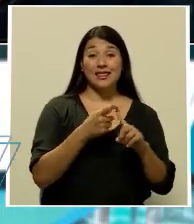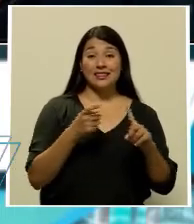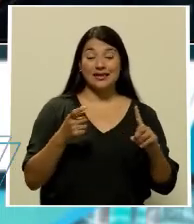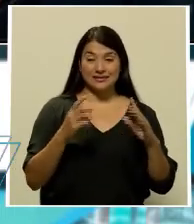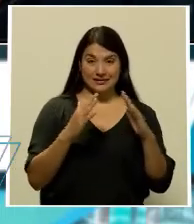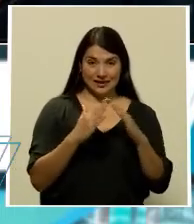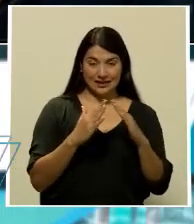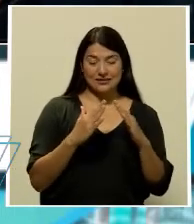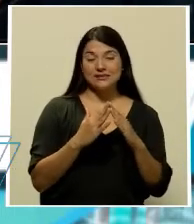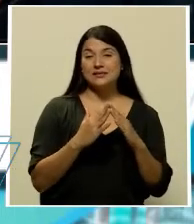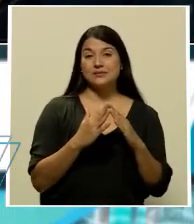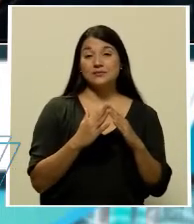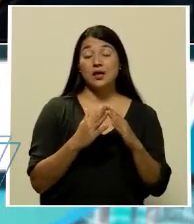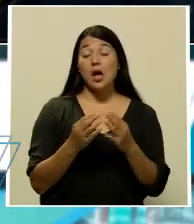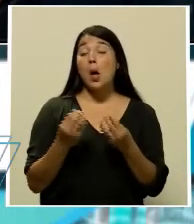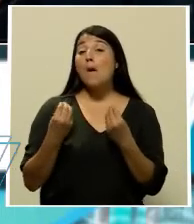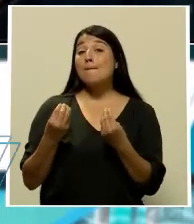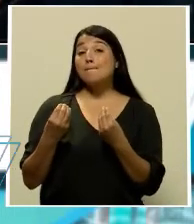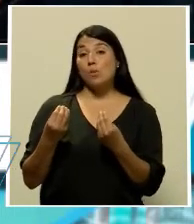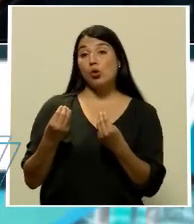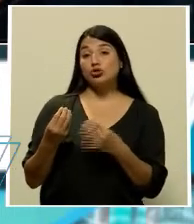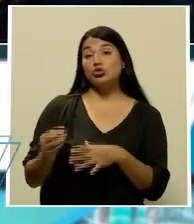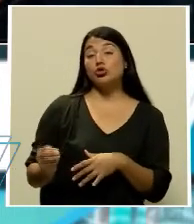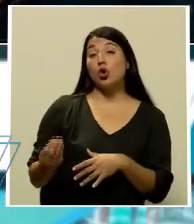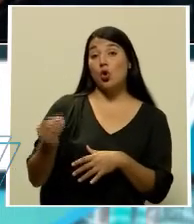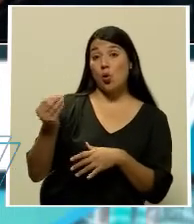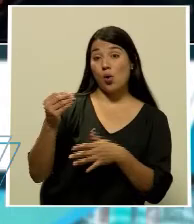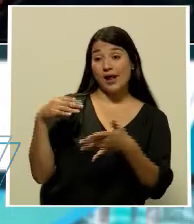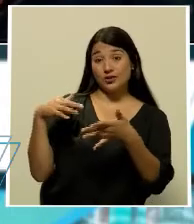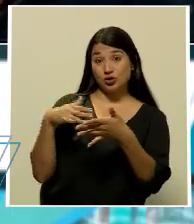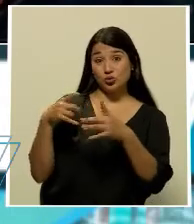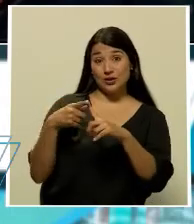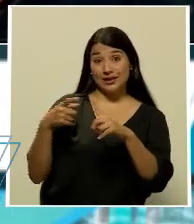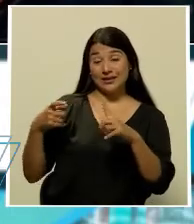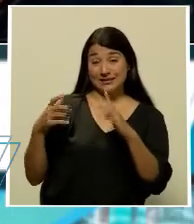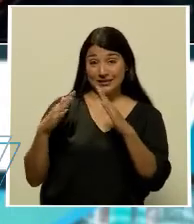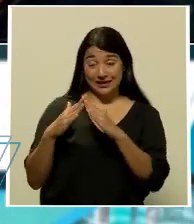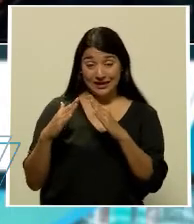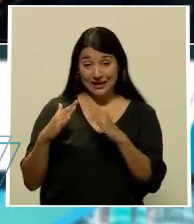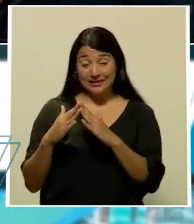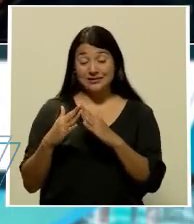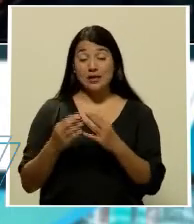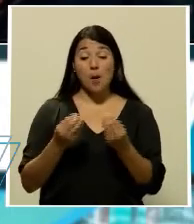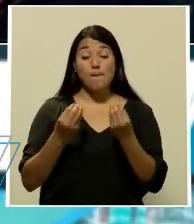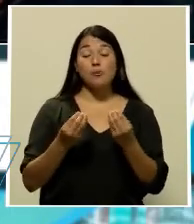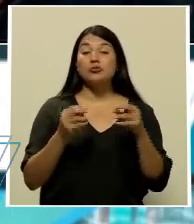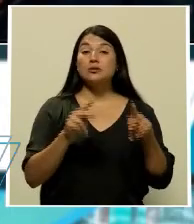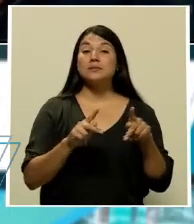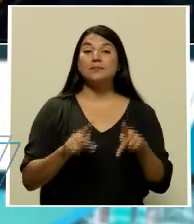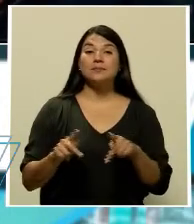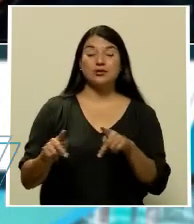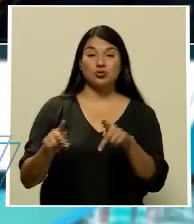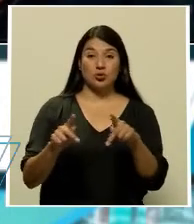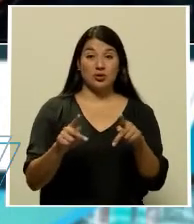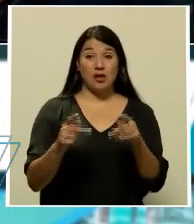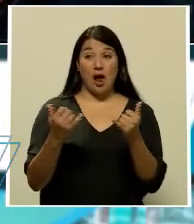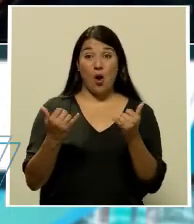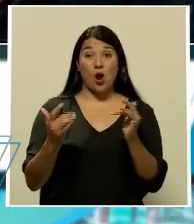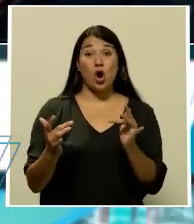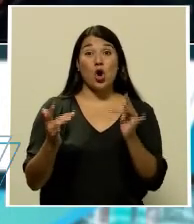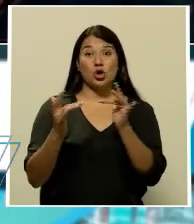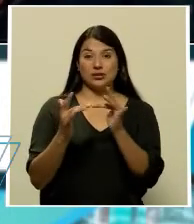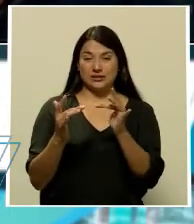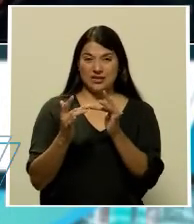teletrabajo, muchos jóvenes estudiando a distancia, muchas personas